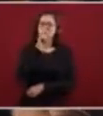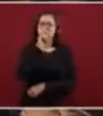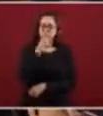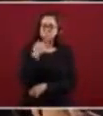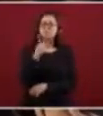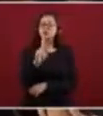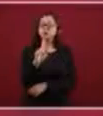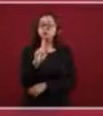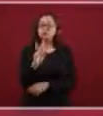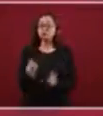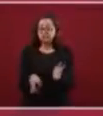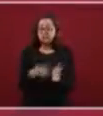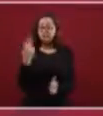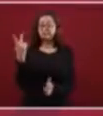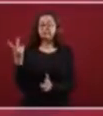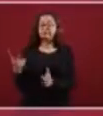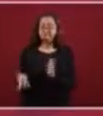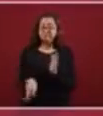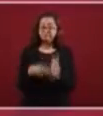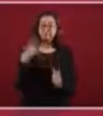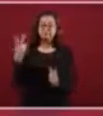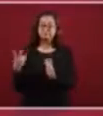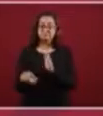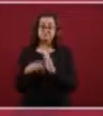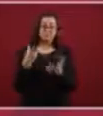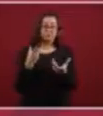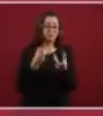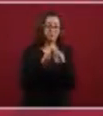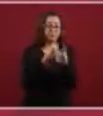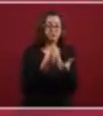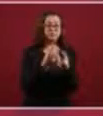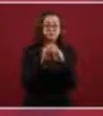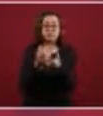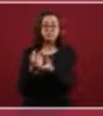sí, yo creo que